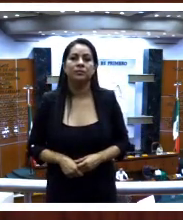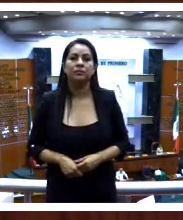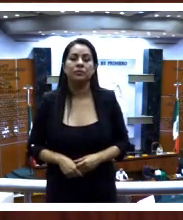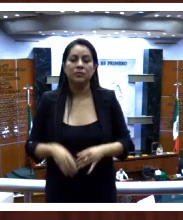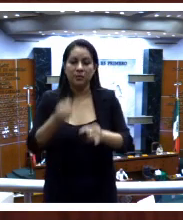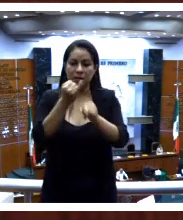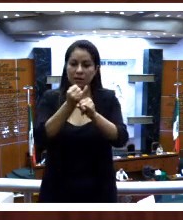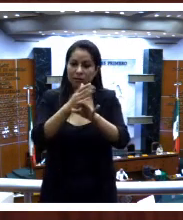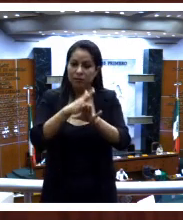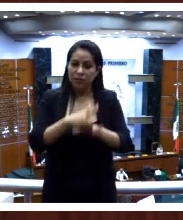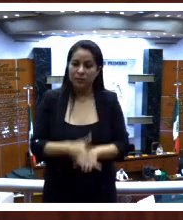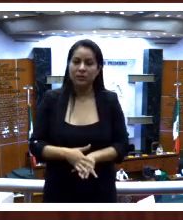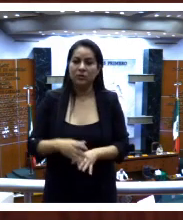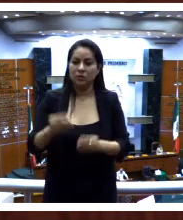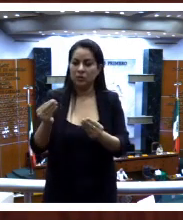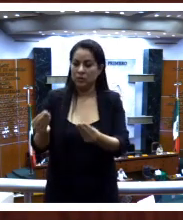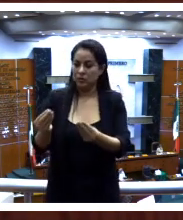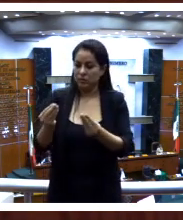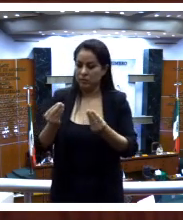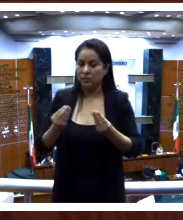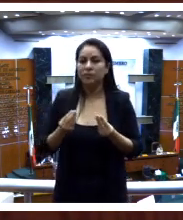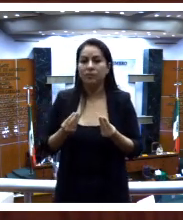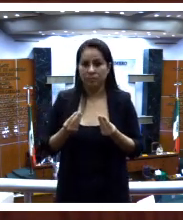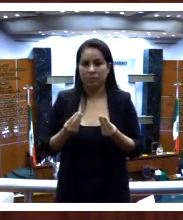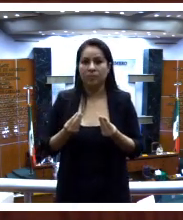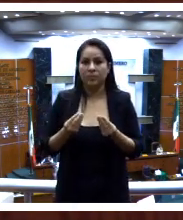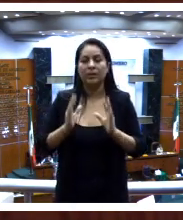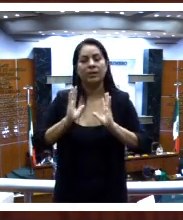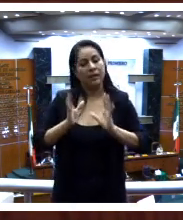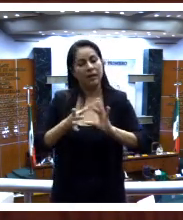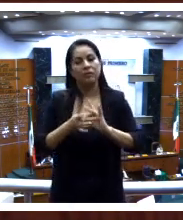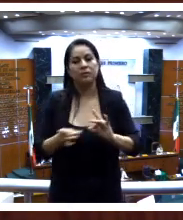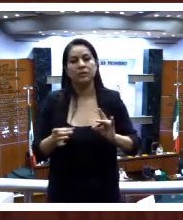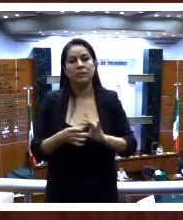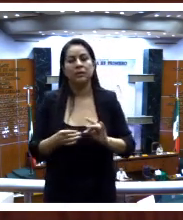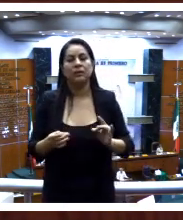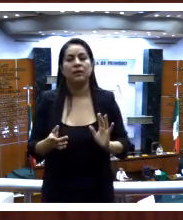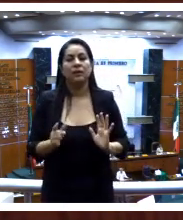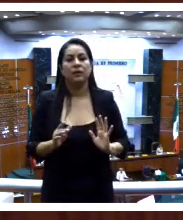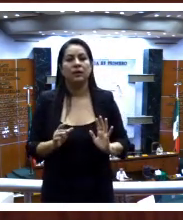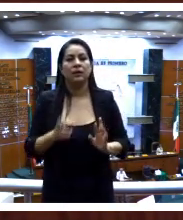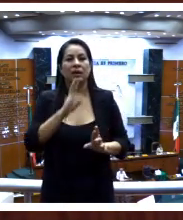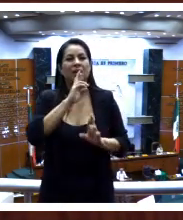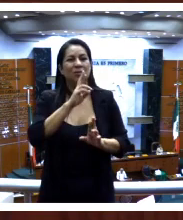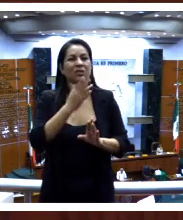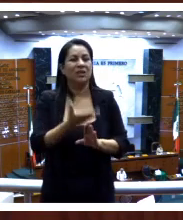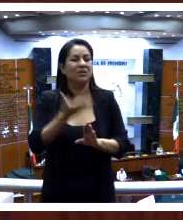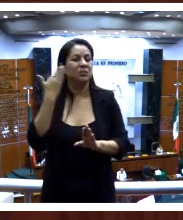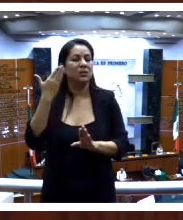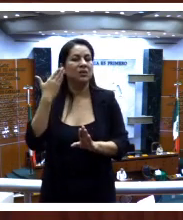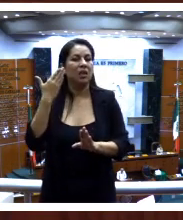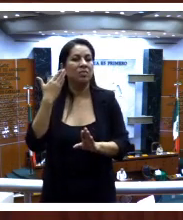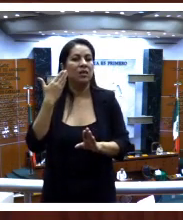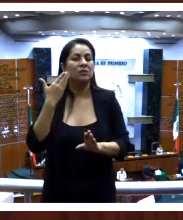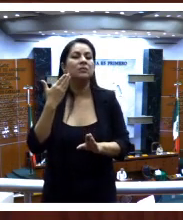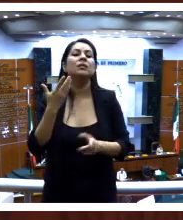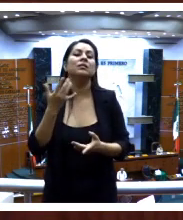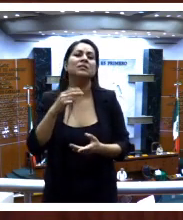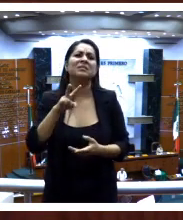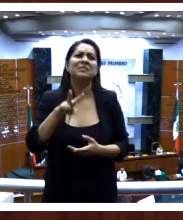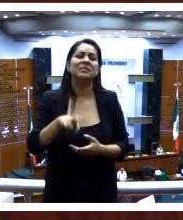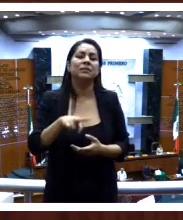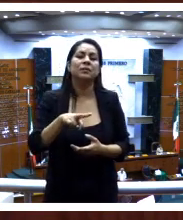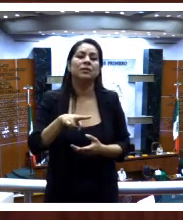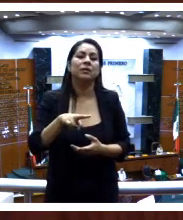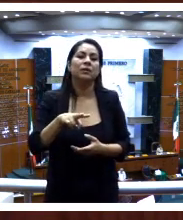La información que yo he recibido, y ya lo mencioné en alguna respuesta, es que